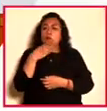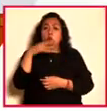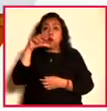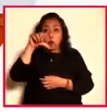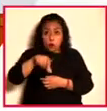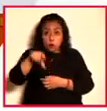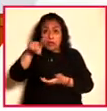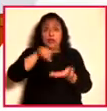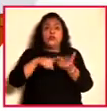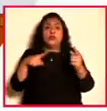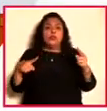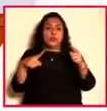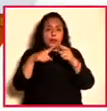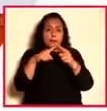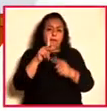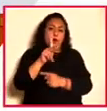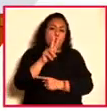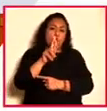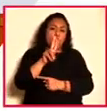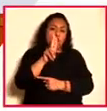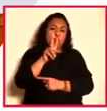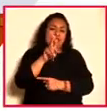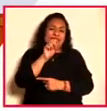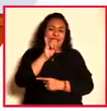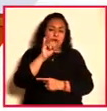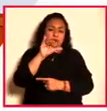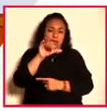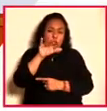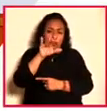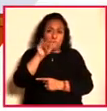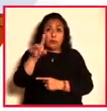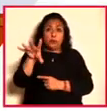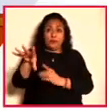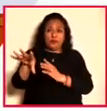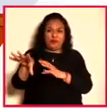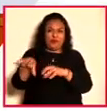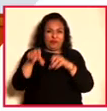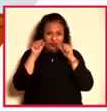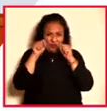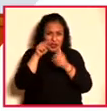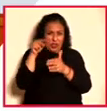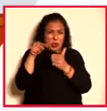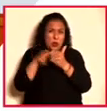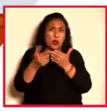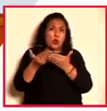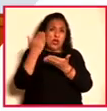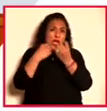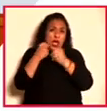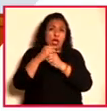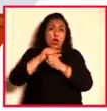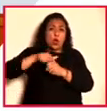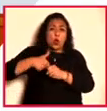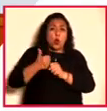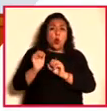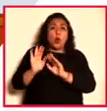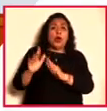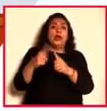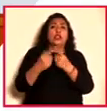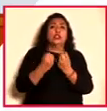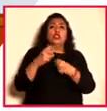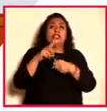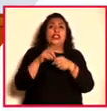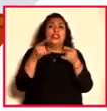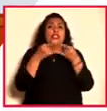Templo de la Purísima Concepción. Las piezas sustraídas de su lugar de origen décadas atrás eran resguardadas por la Sociedad Histórica